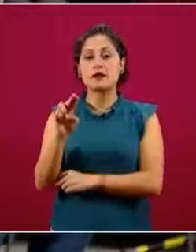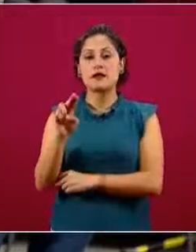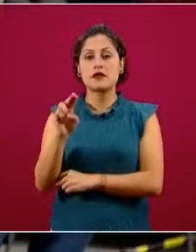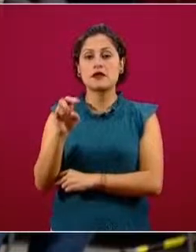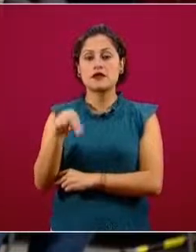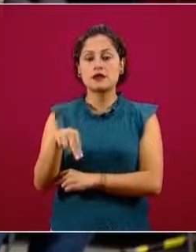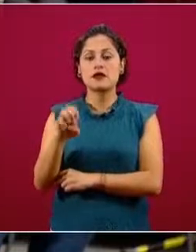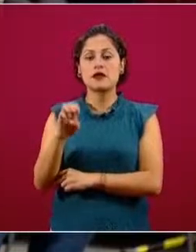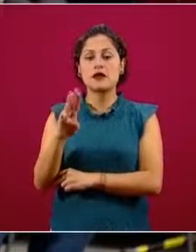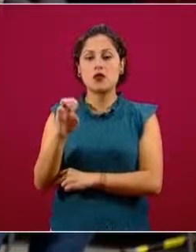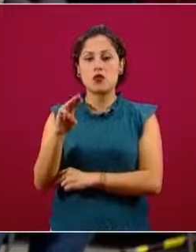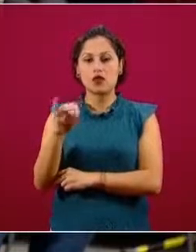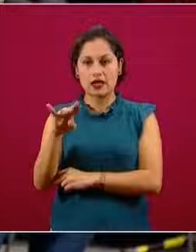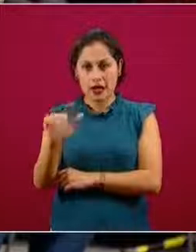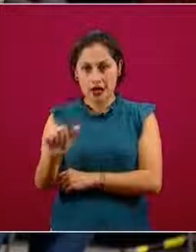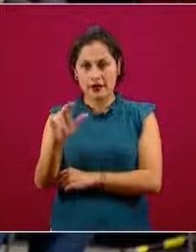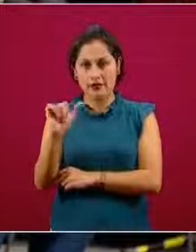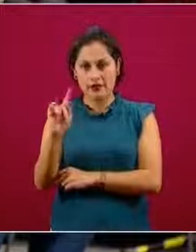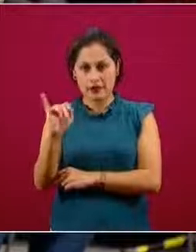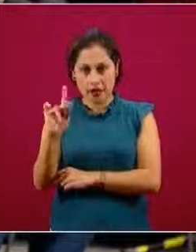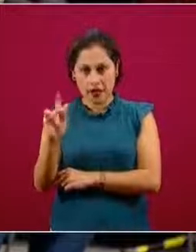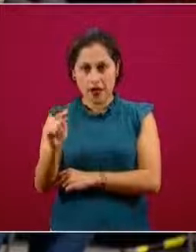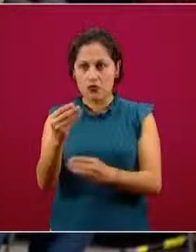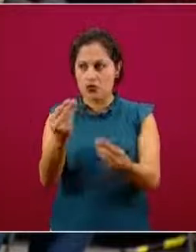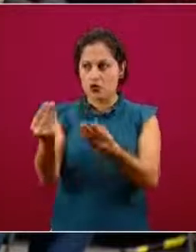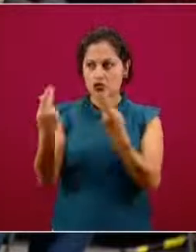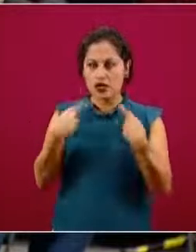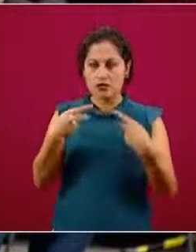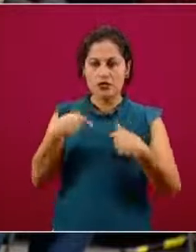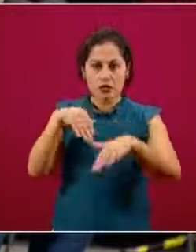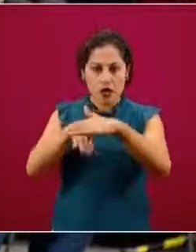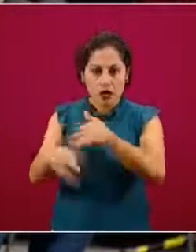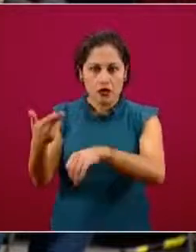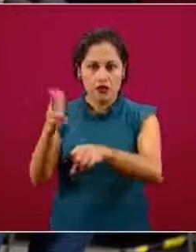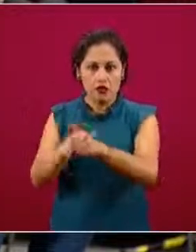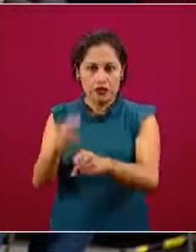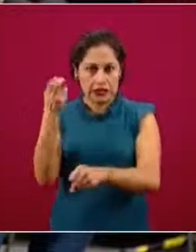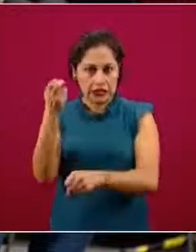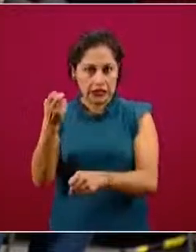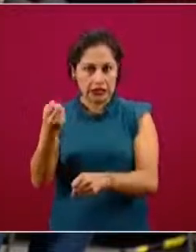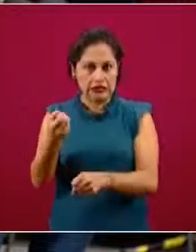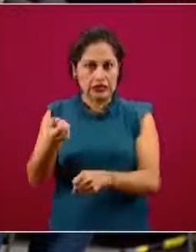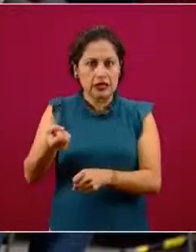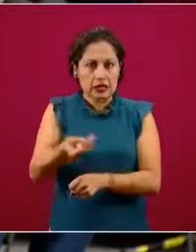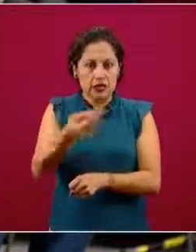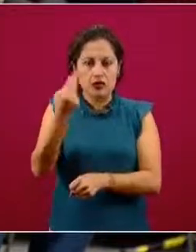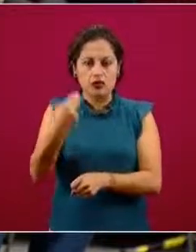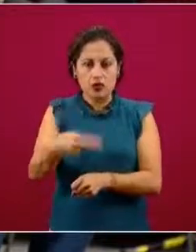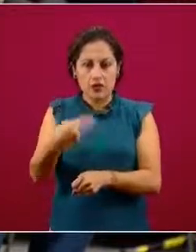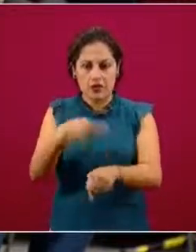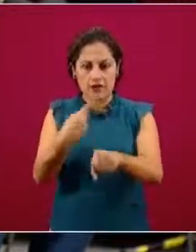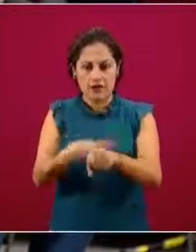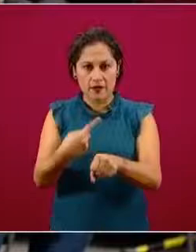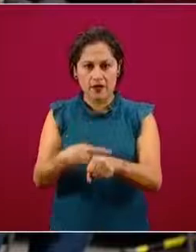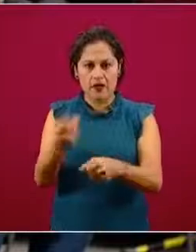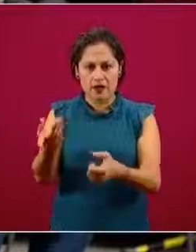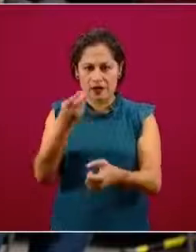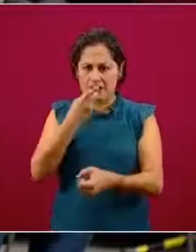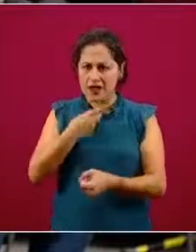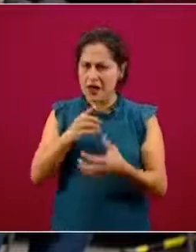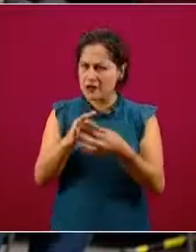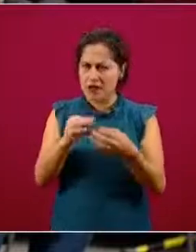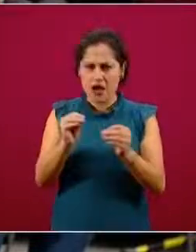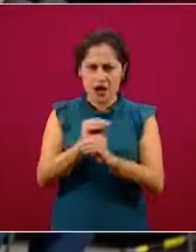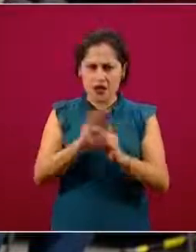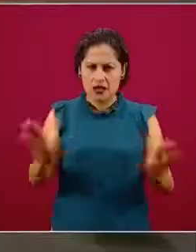muchas muertes registradas por esta situación, entonces, si podrá presentar las principales diferencias entre COVID y neumonía típica para que queden claras para la